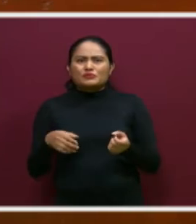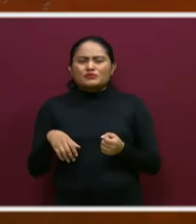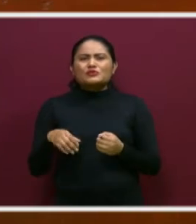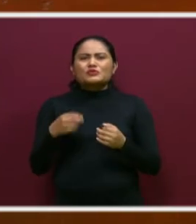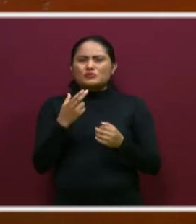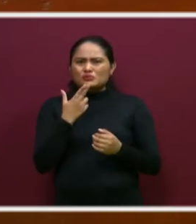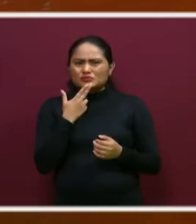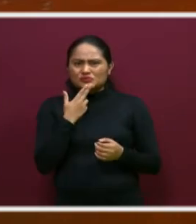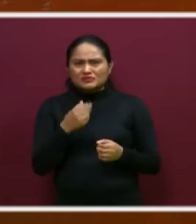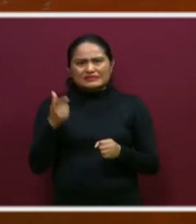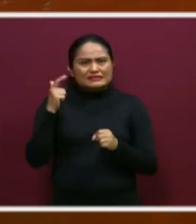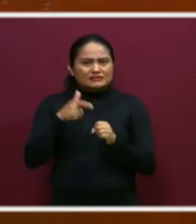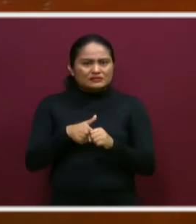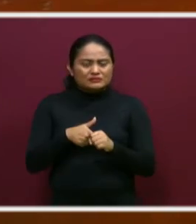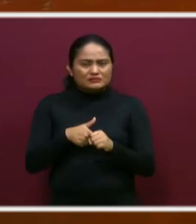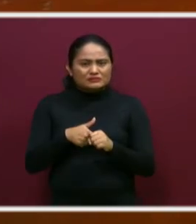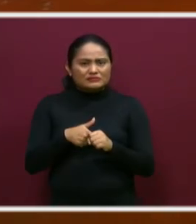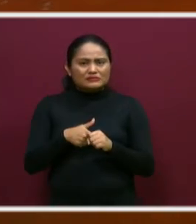climático